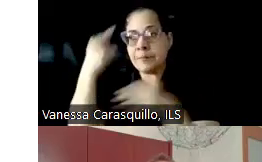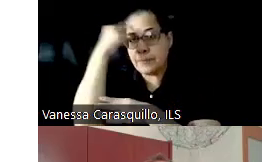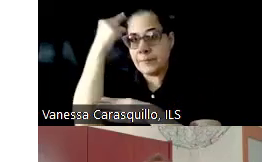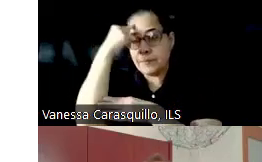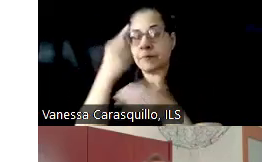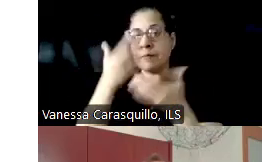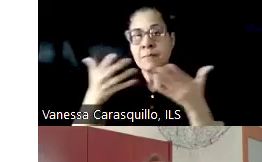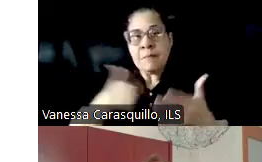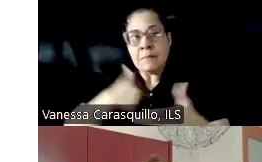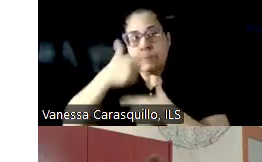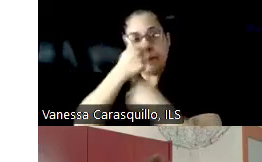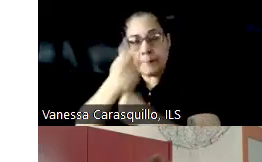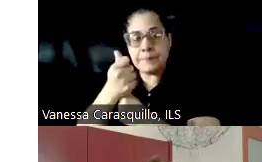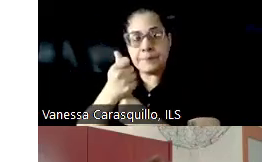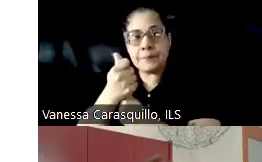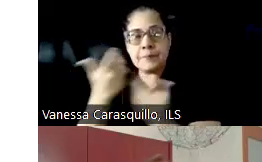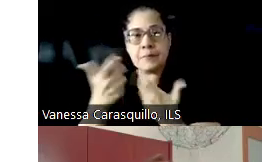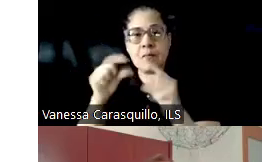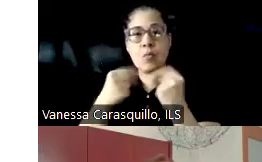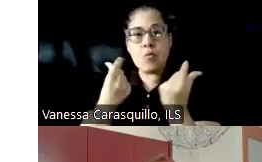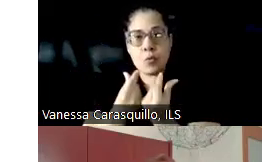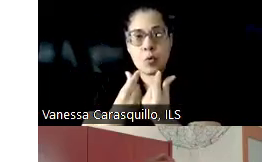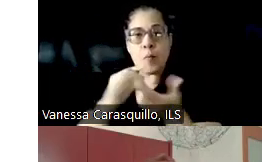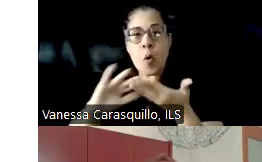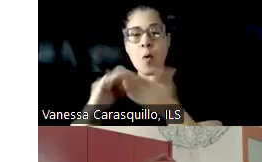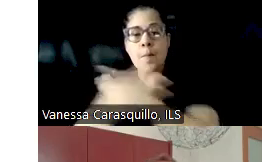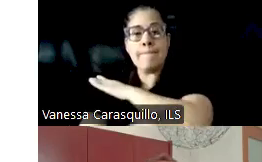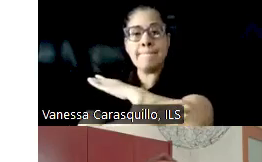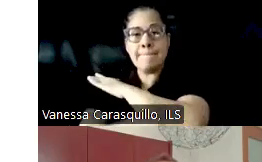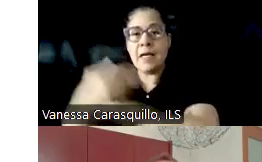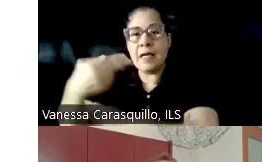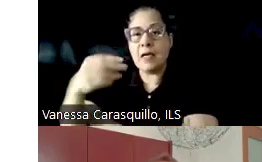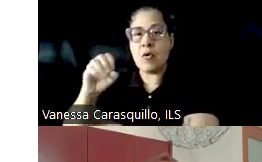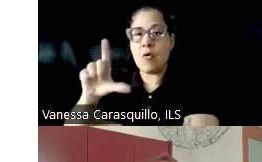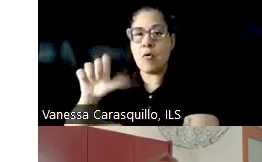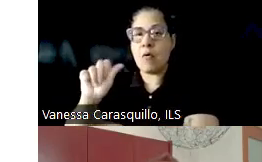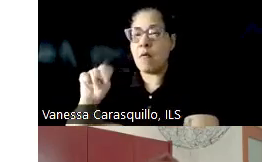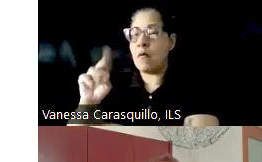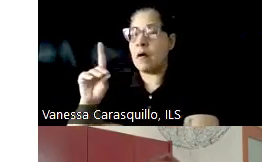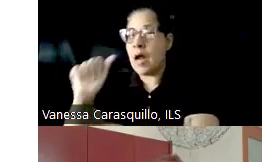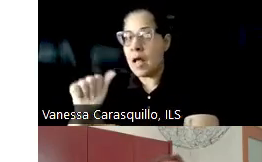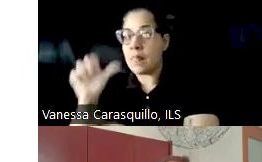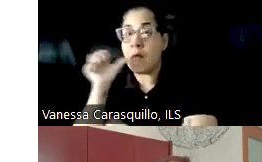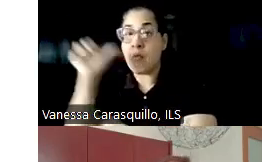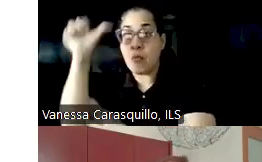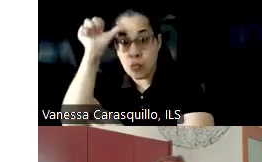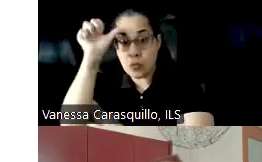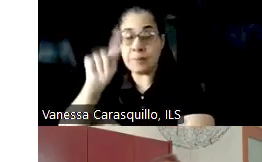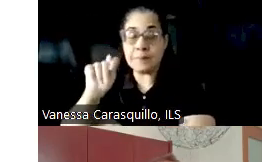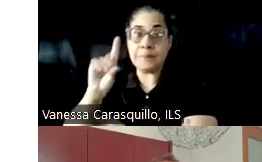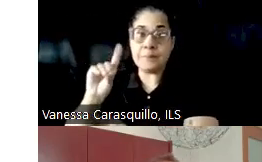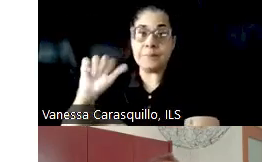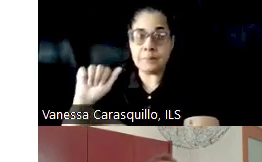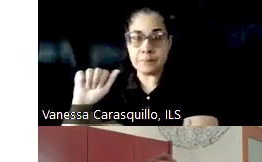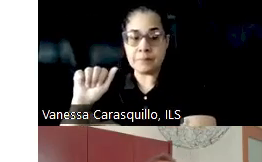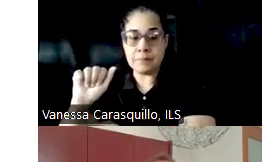que más me llamó la atención fue un grupo de Holanda que atiende adultos con déficit de atención, incluso adultos y envejecientes.